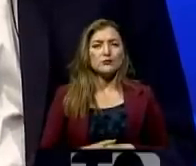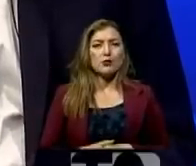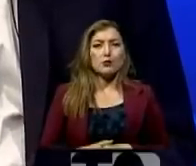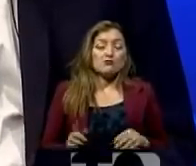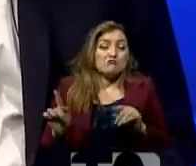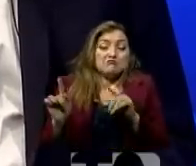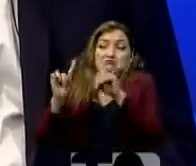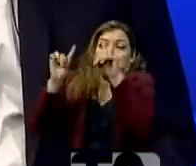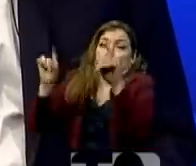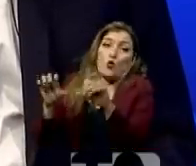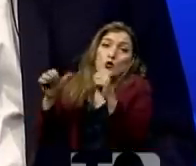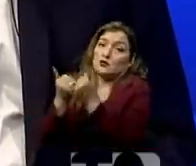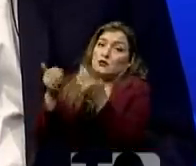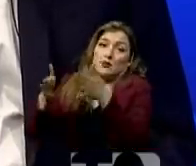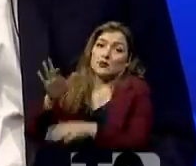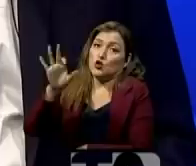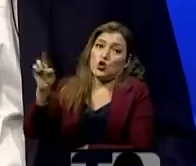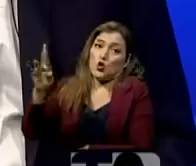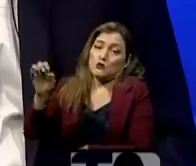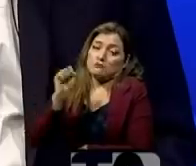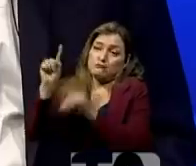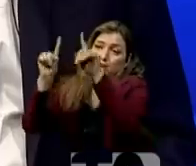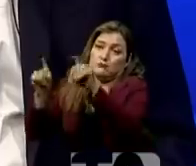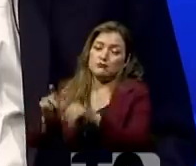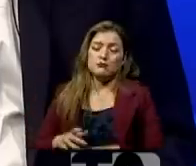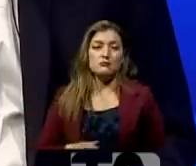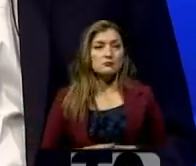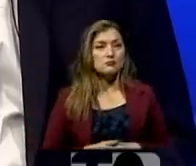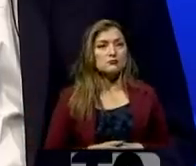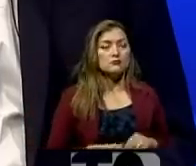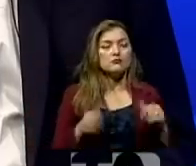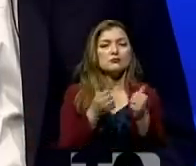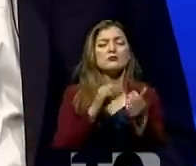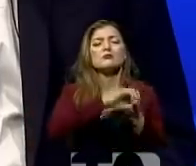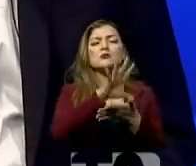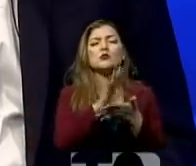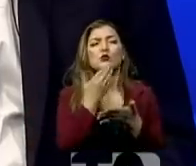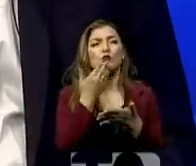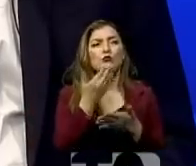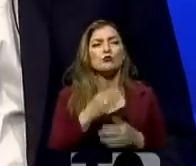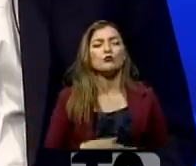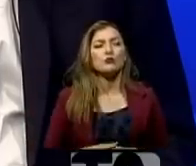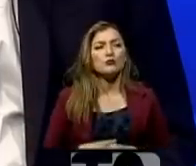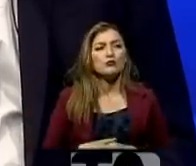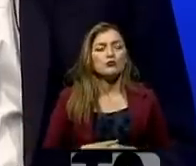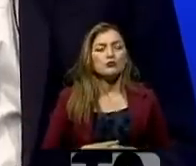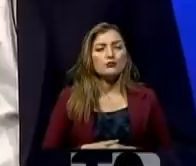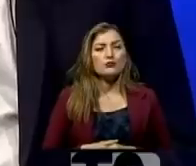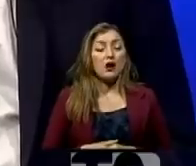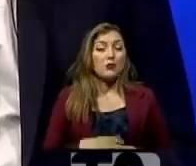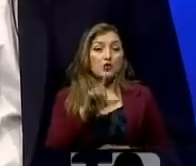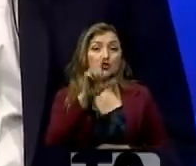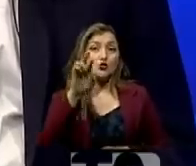ahora y como ven ustedes también que se está configurando la asamblea nacional y se lo pregunto porque ya fue destituida guadalupe llori